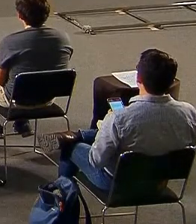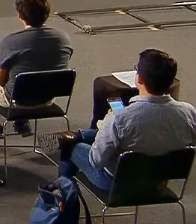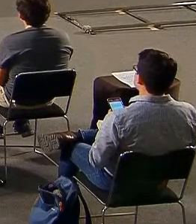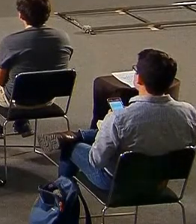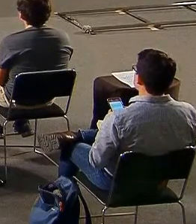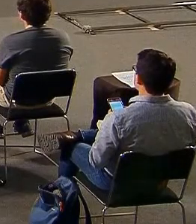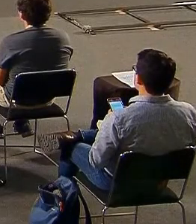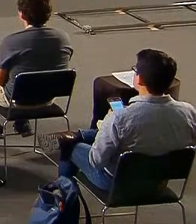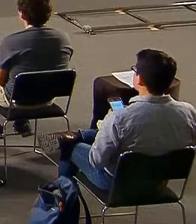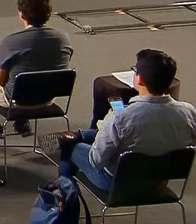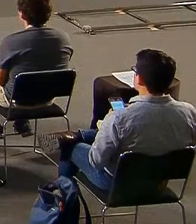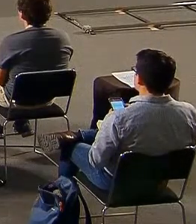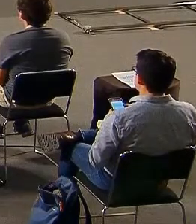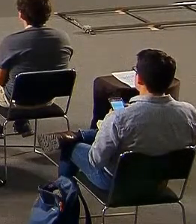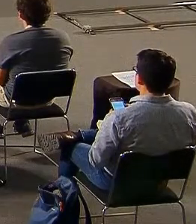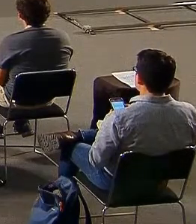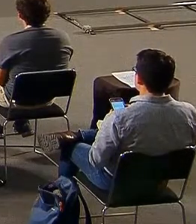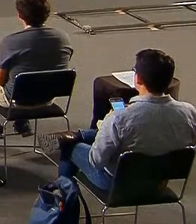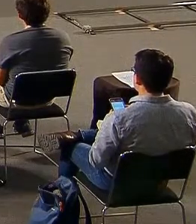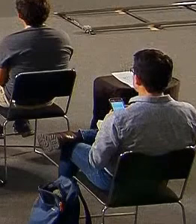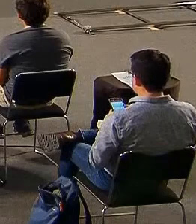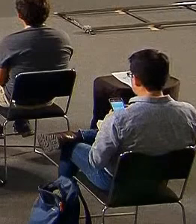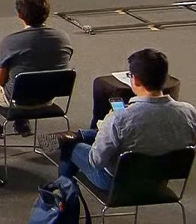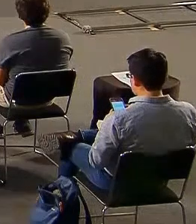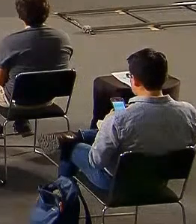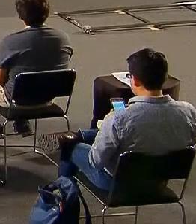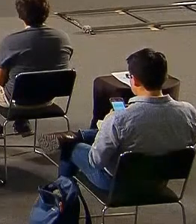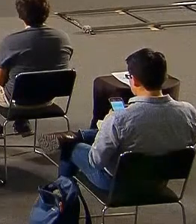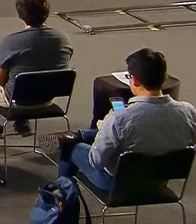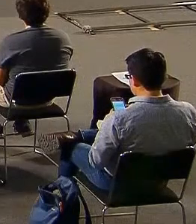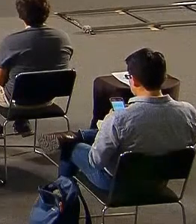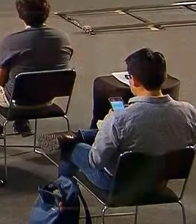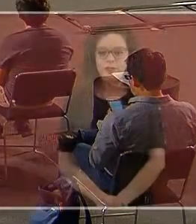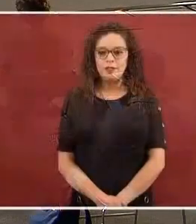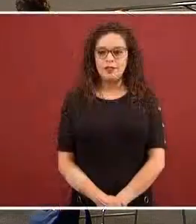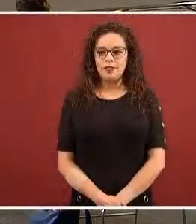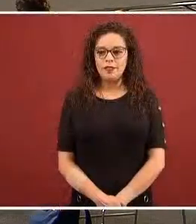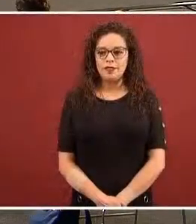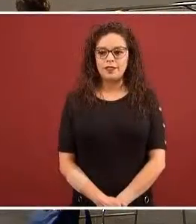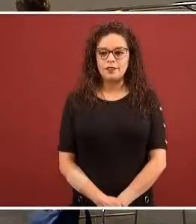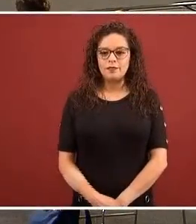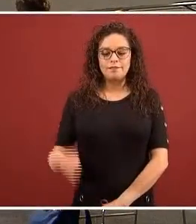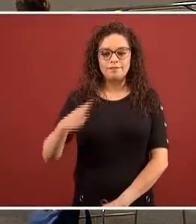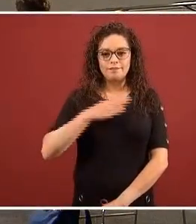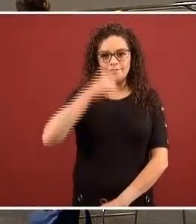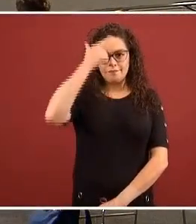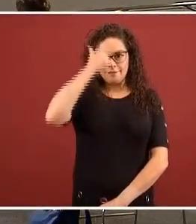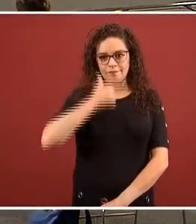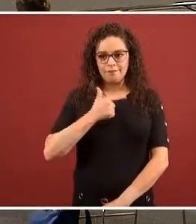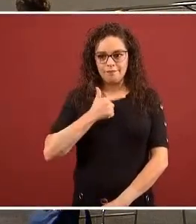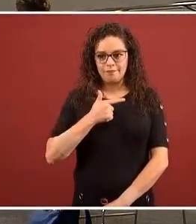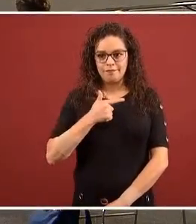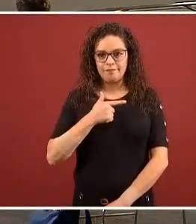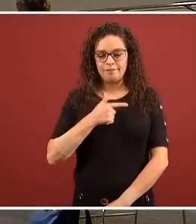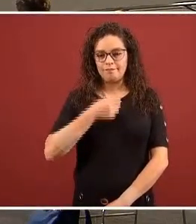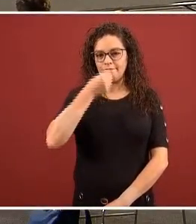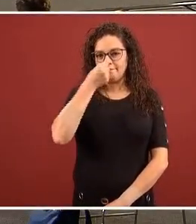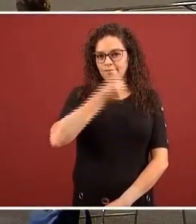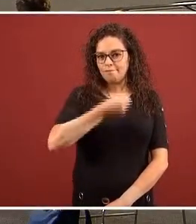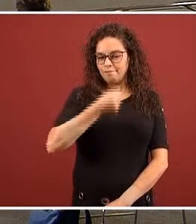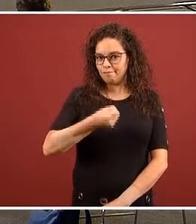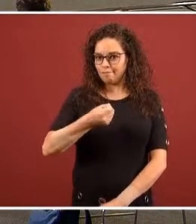Bien, por favor. Gracias. Pues muy buenas noches nuevamente. Un saludo a